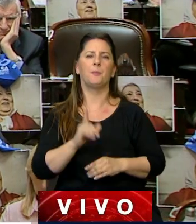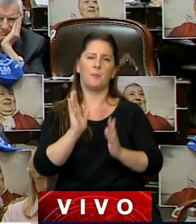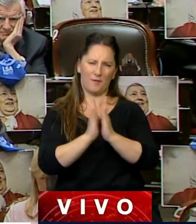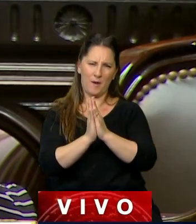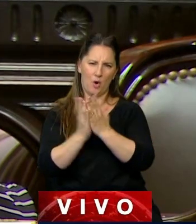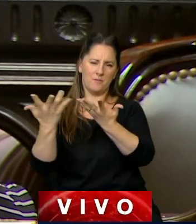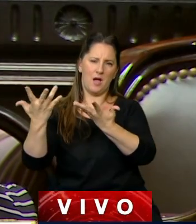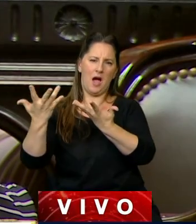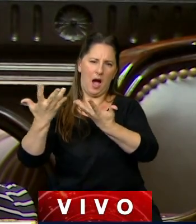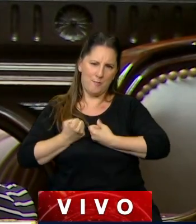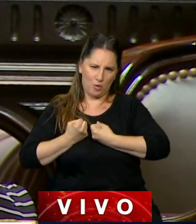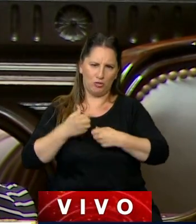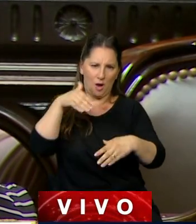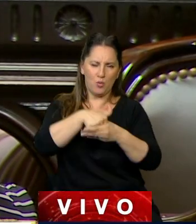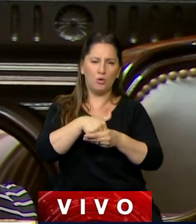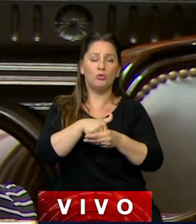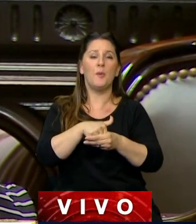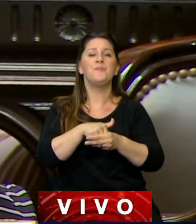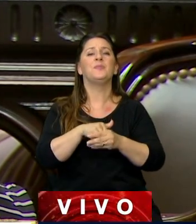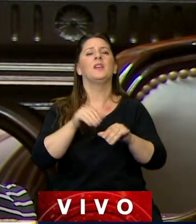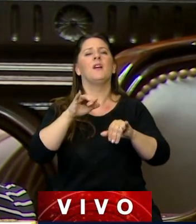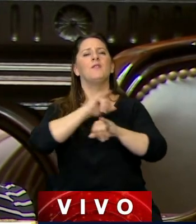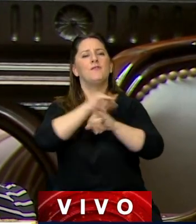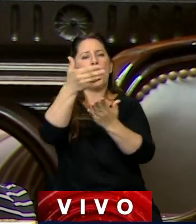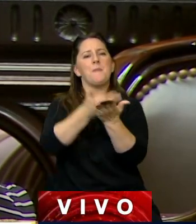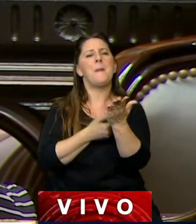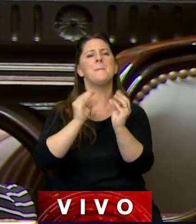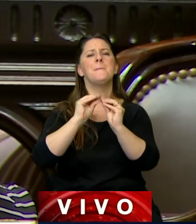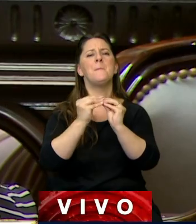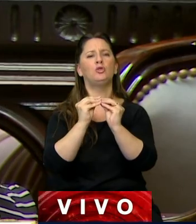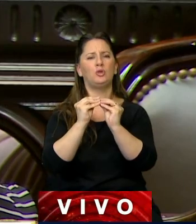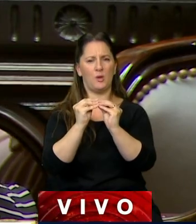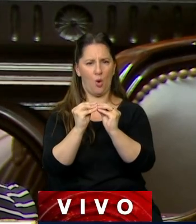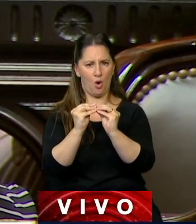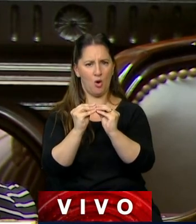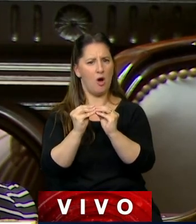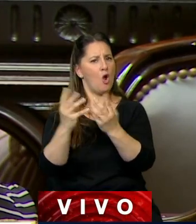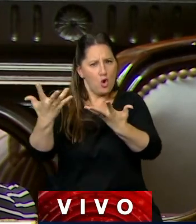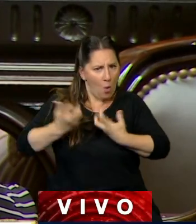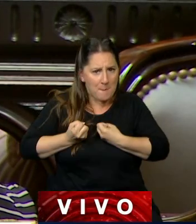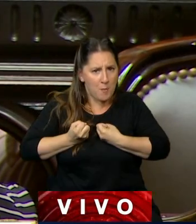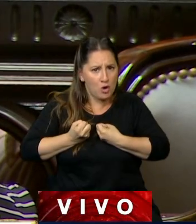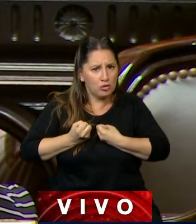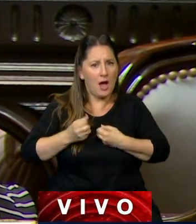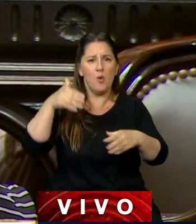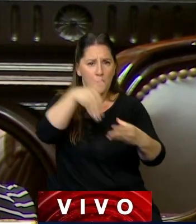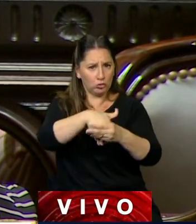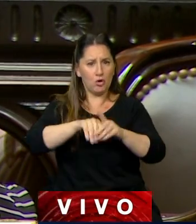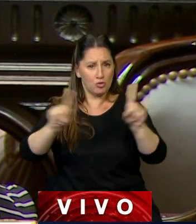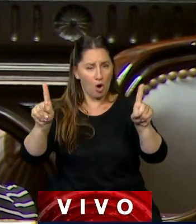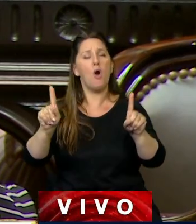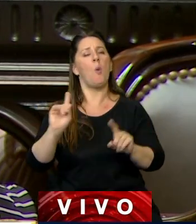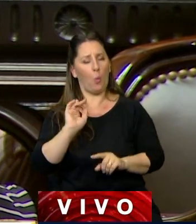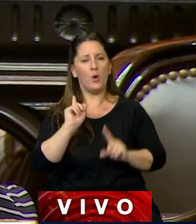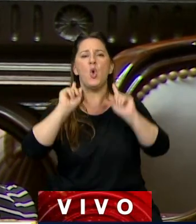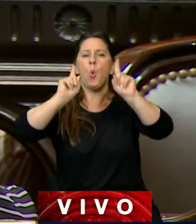acompañen con este voto, pero se informan las motivaciones por las cuales no van a acompañar con este voto, Yo les